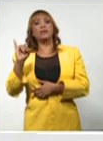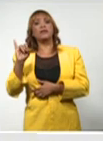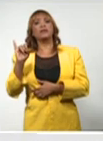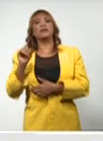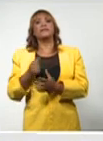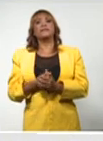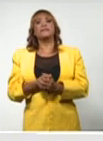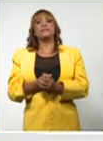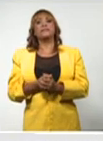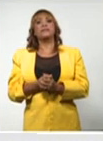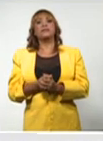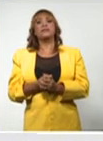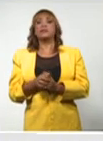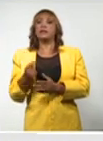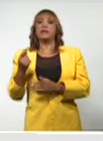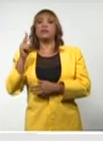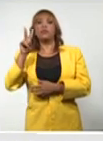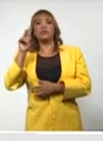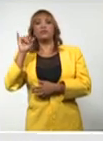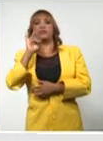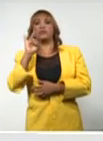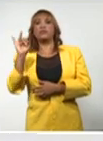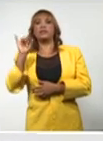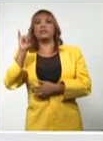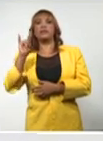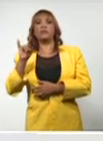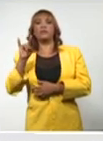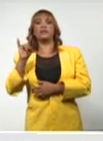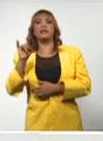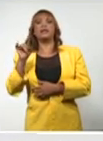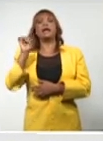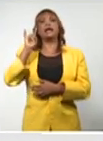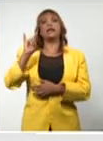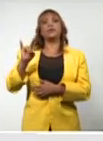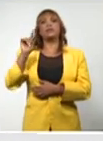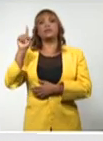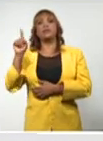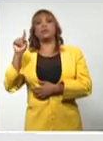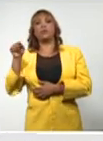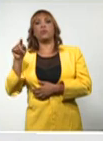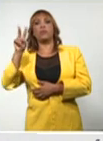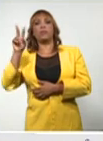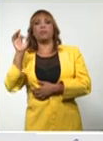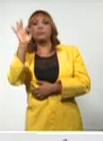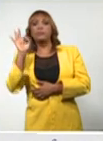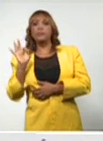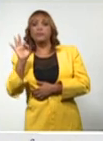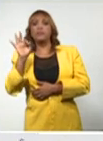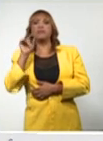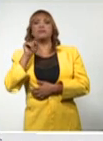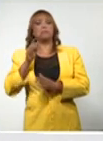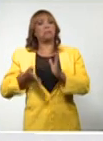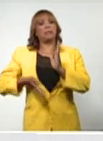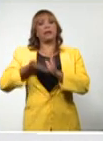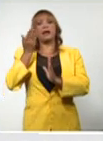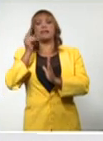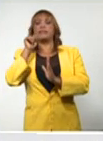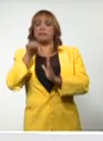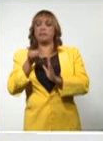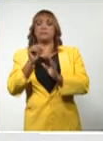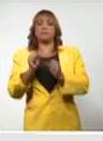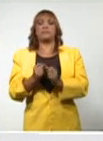que 279, o sea, el 91,2%, pues se encuentre de alta en este momento.